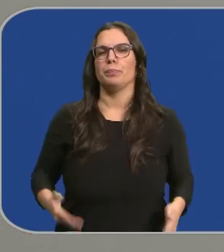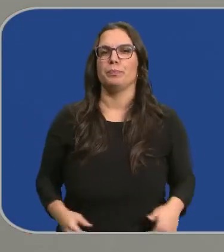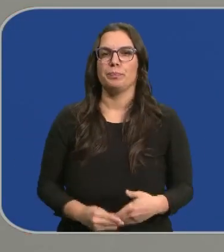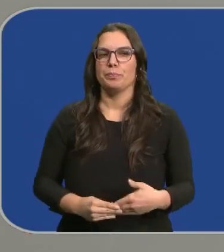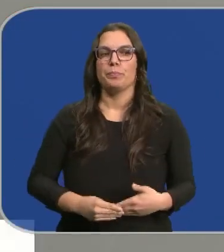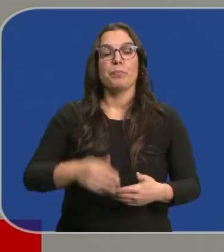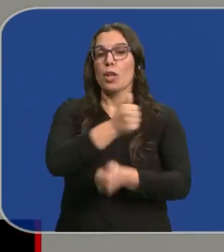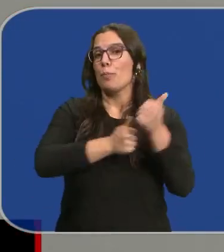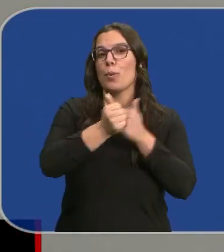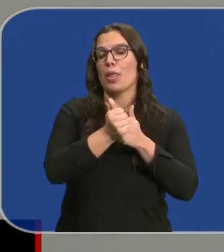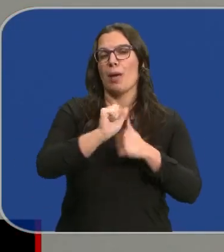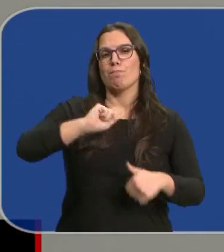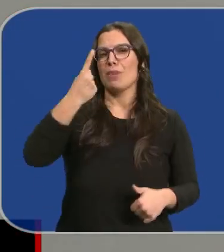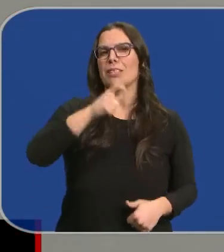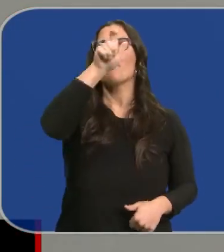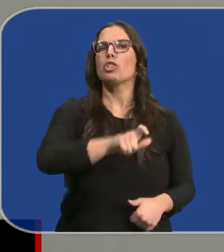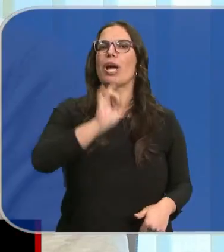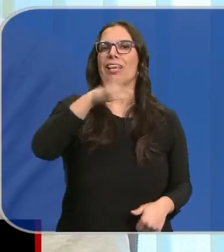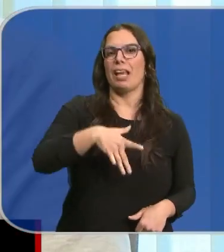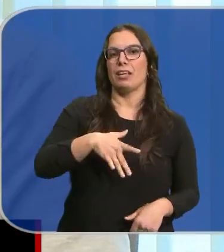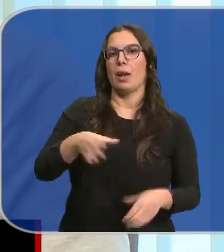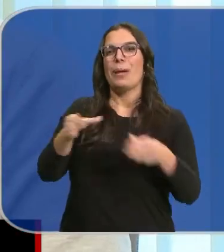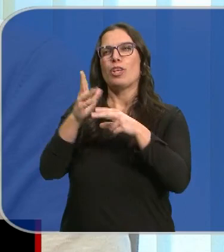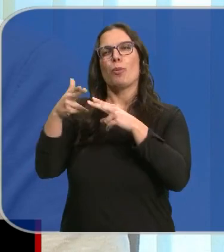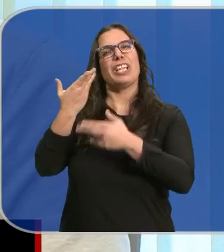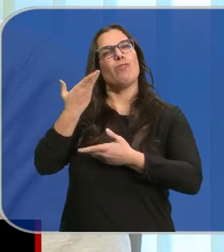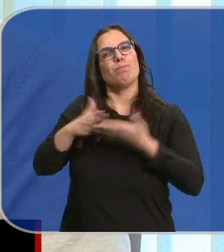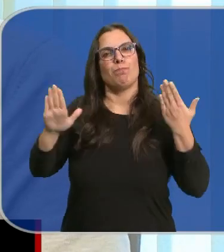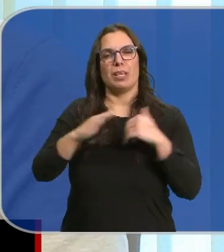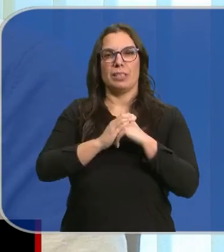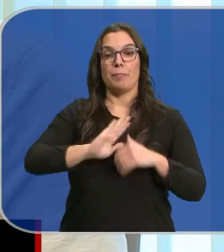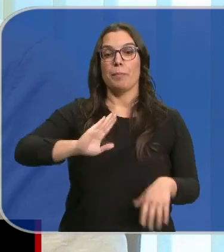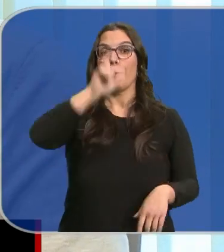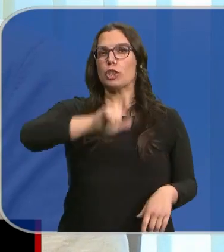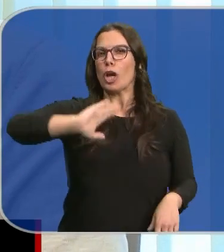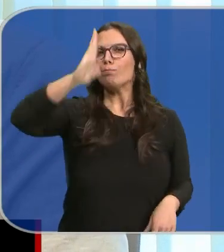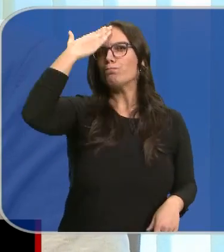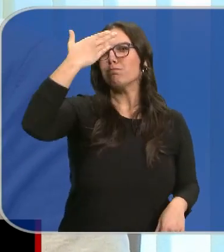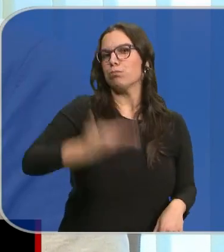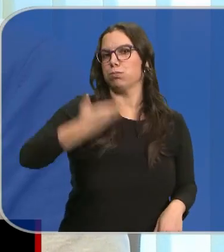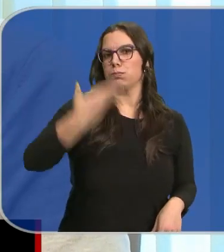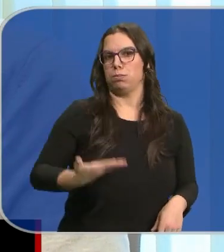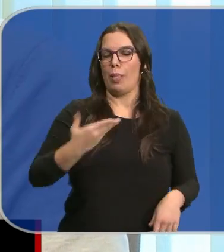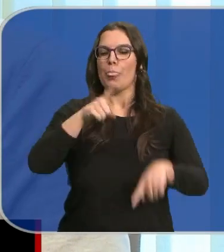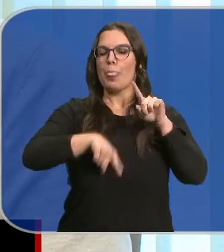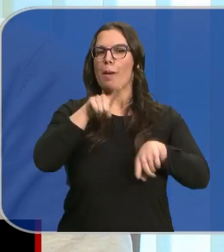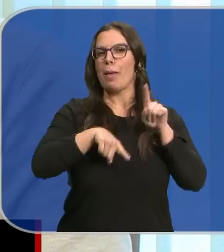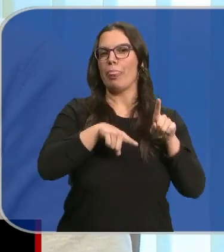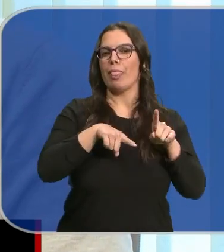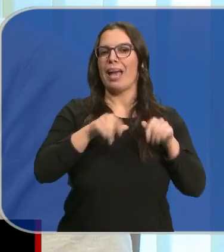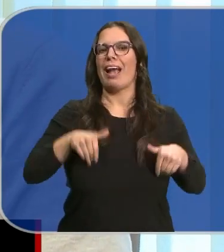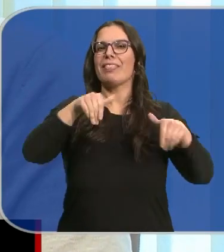Prima la persona siempre, la marca aquí influye menos. La persona va a ser capital, tener un líder o una lideresa o un candidato o candidata